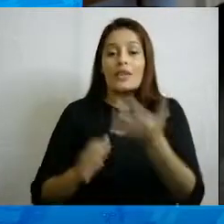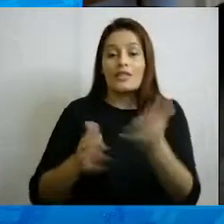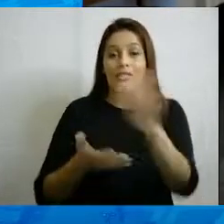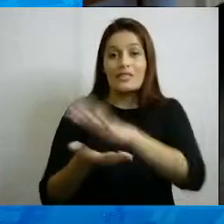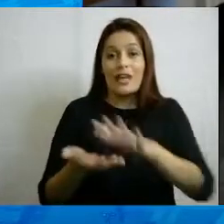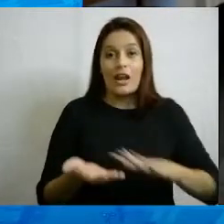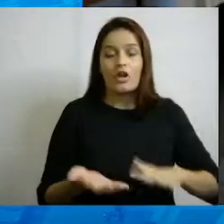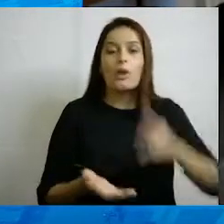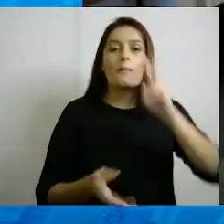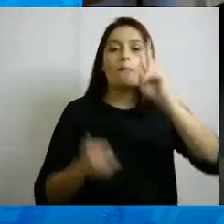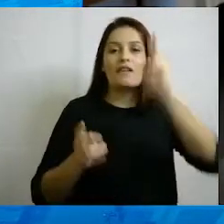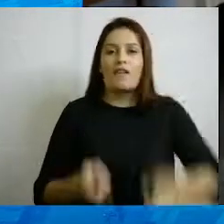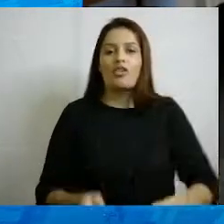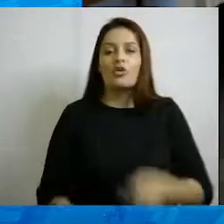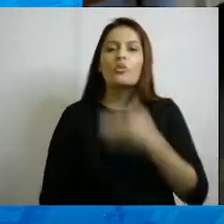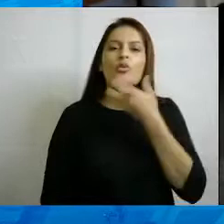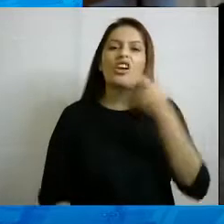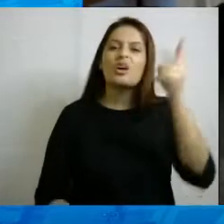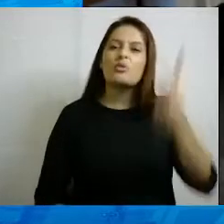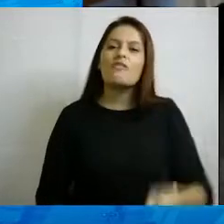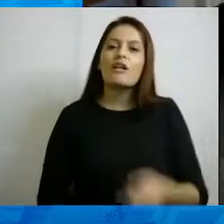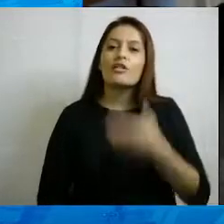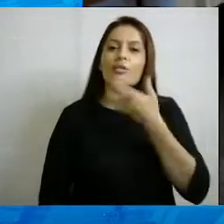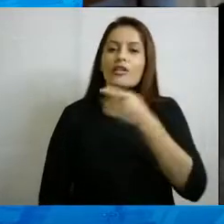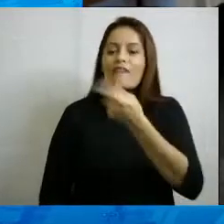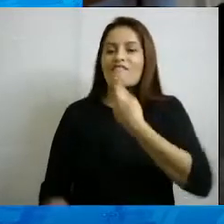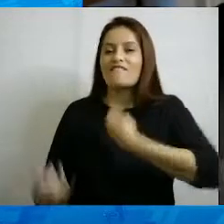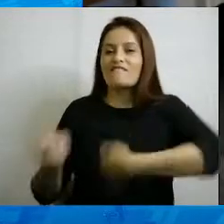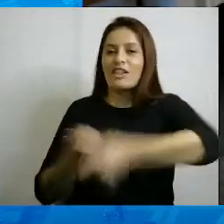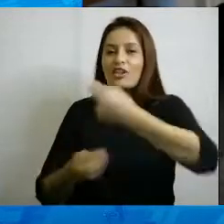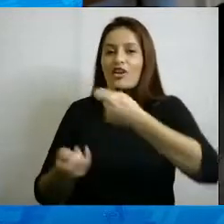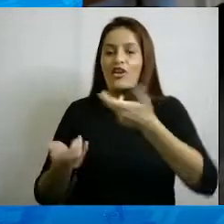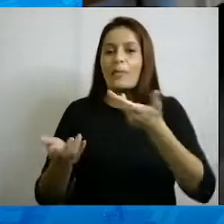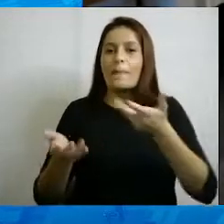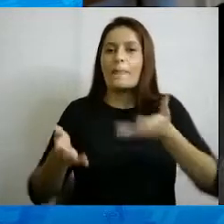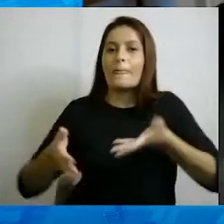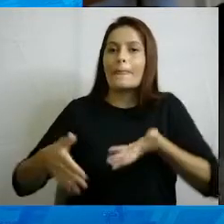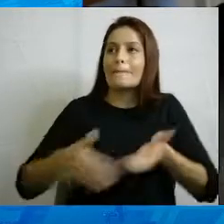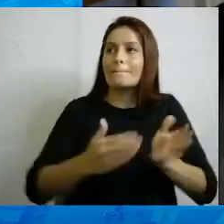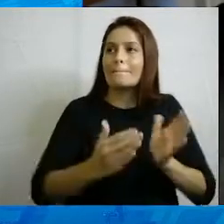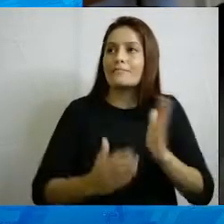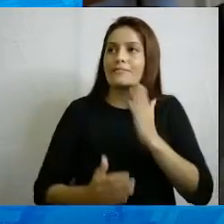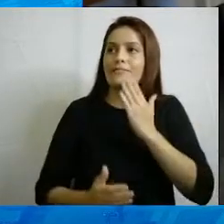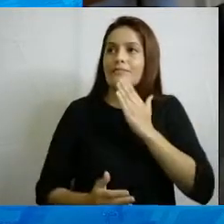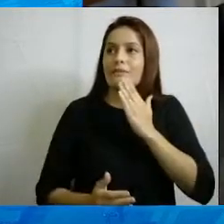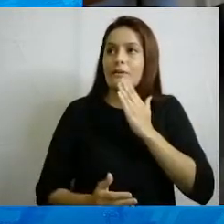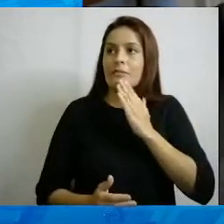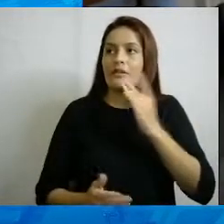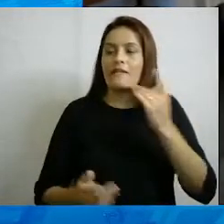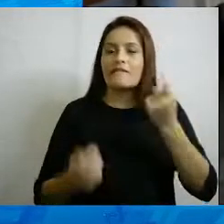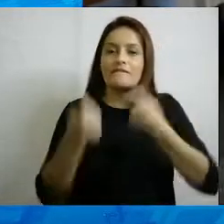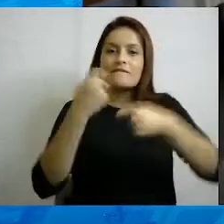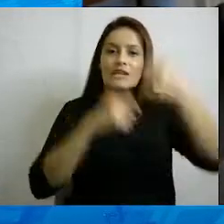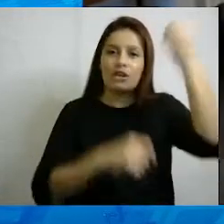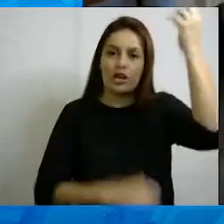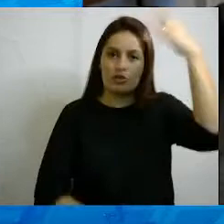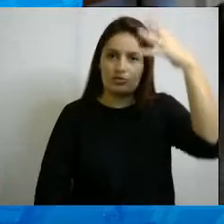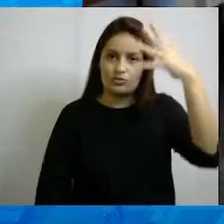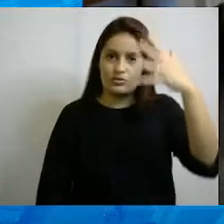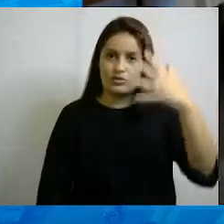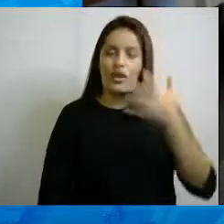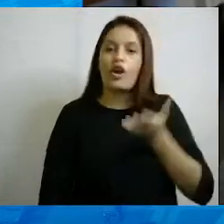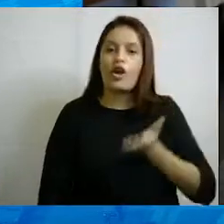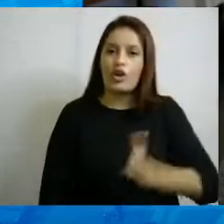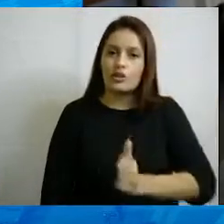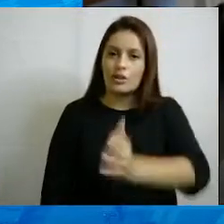privado. ¿Por qué es privado? Porque él eligió el camino para así también podernos vender la luz y seguir